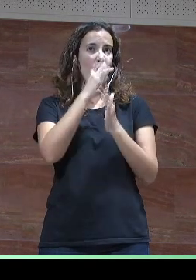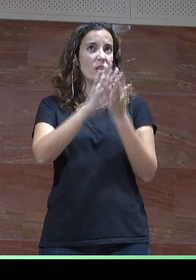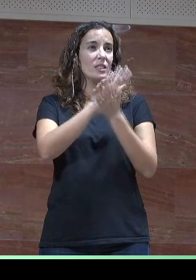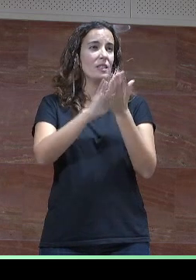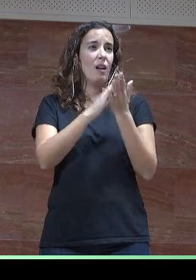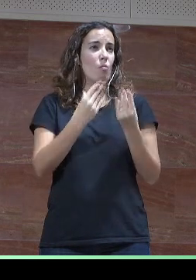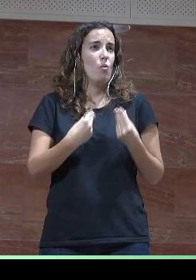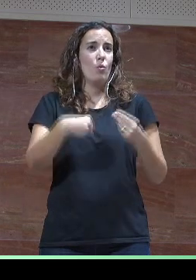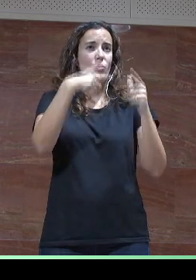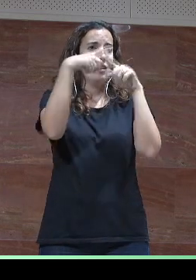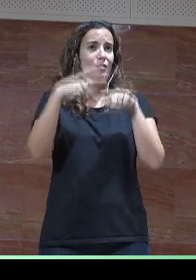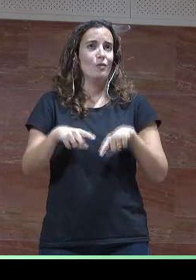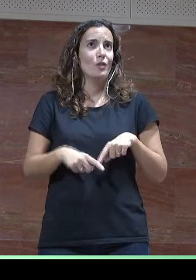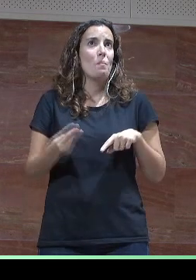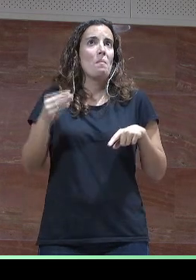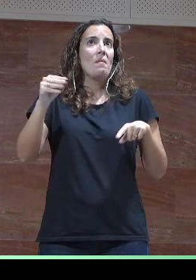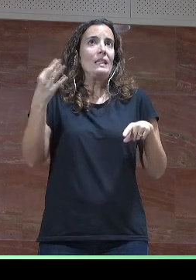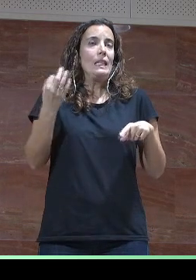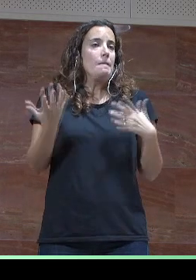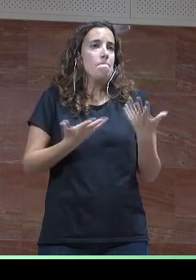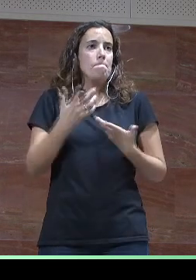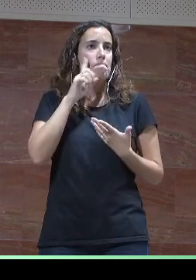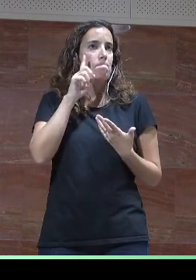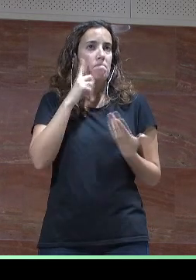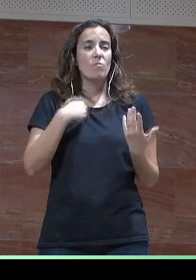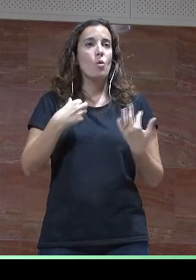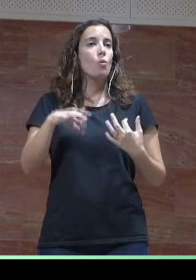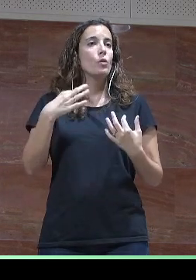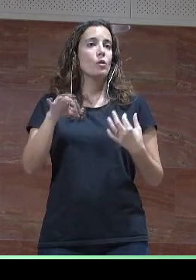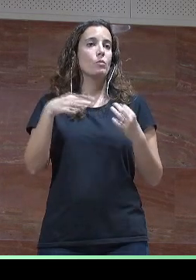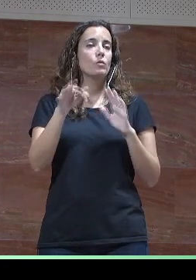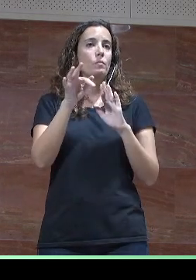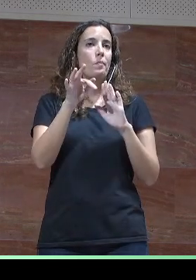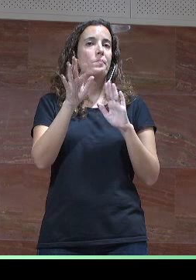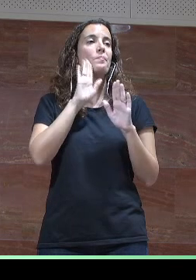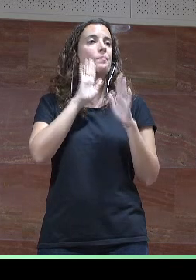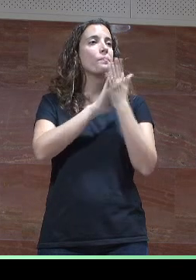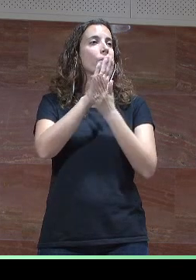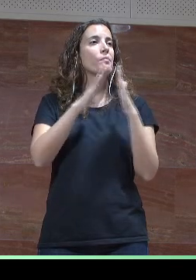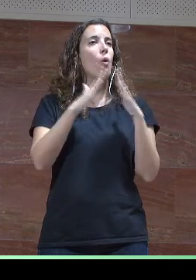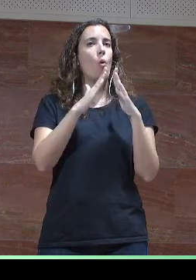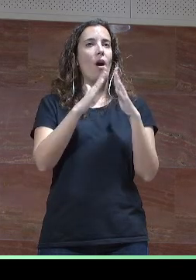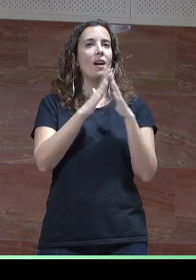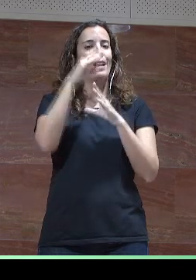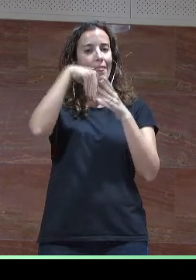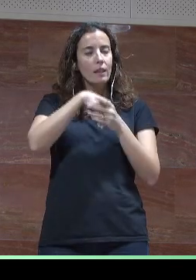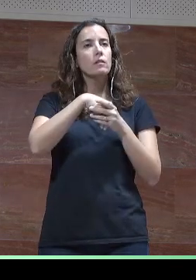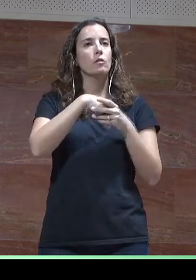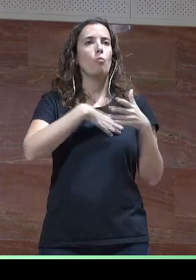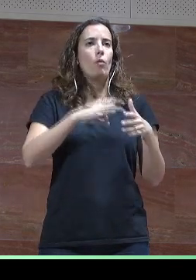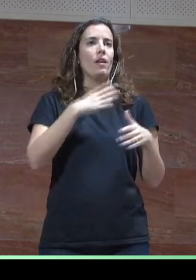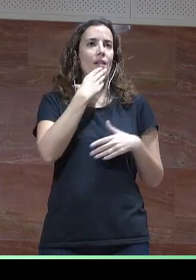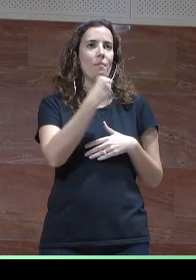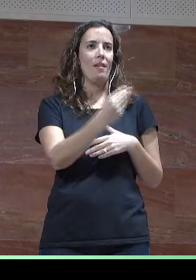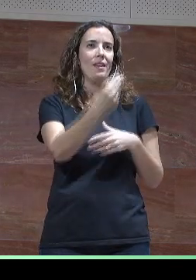de lo que ya se ha señalado aquí. Yo simplemente voy con el orden de los términos. Hablábamos de un hogar en el que envejecer, pero a mí me